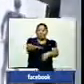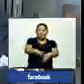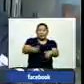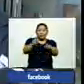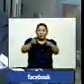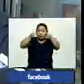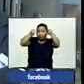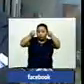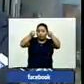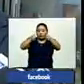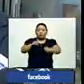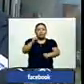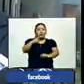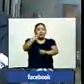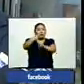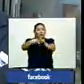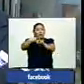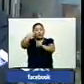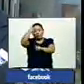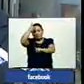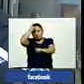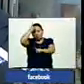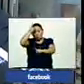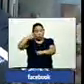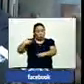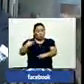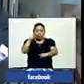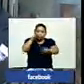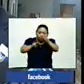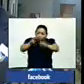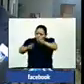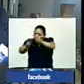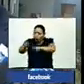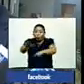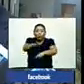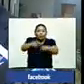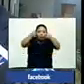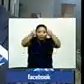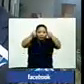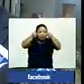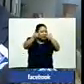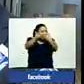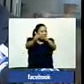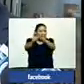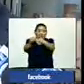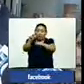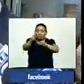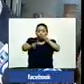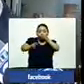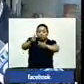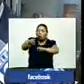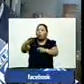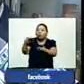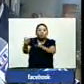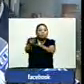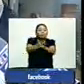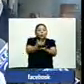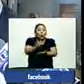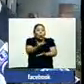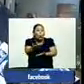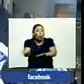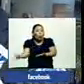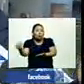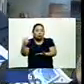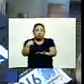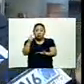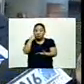detención. Todos los fines de semana vamos a estar nosotros realizando requisas en todos los centros penales para estar decomisando los mensajes